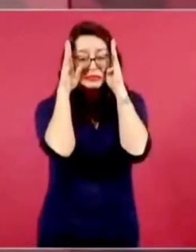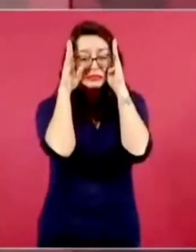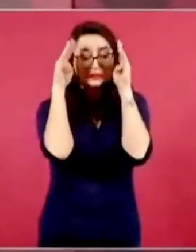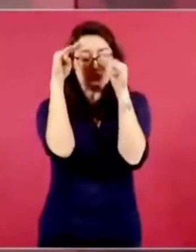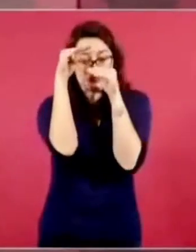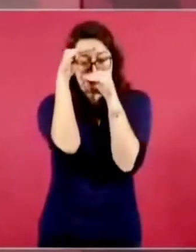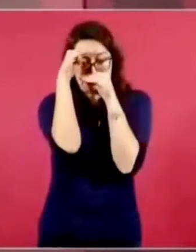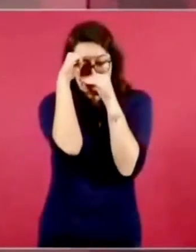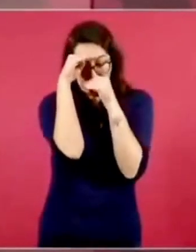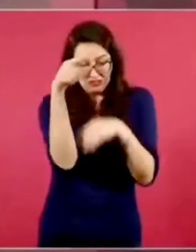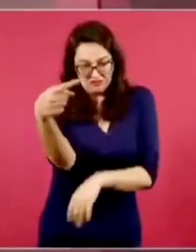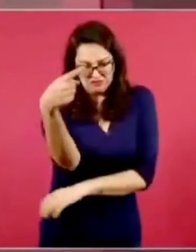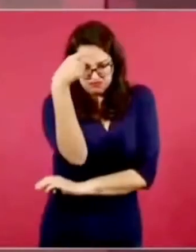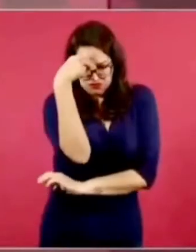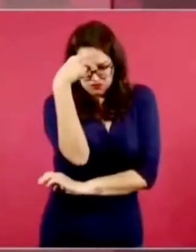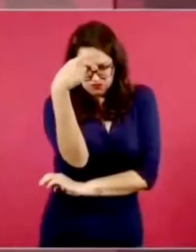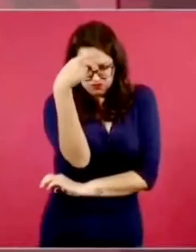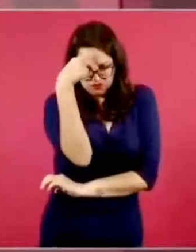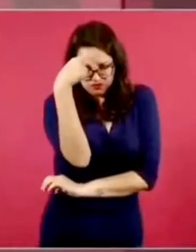muy fanático.